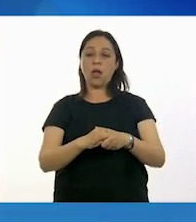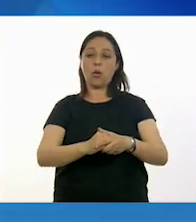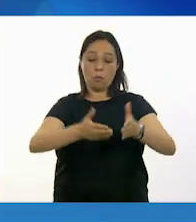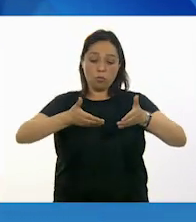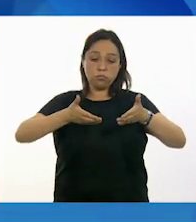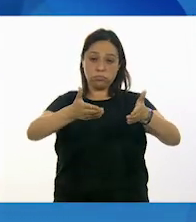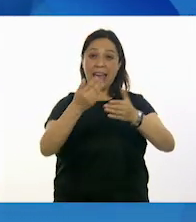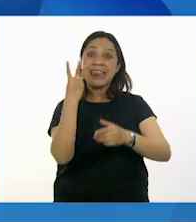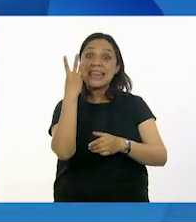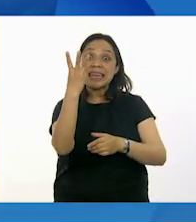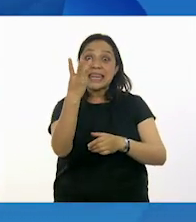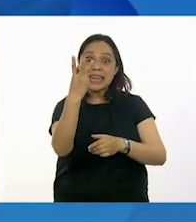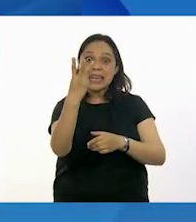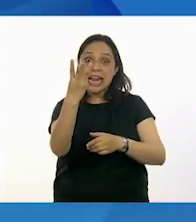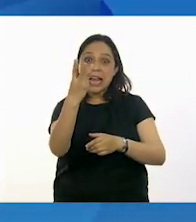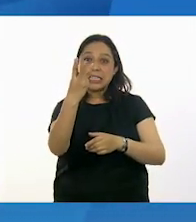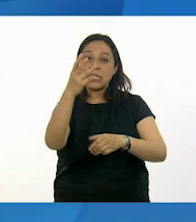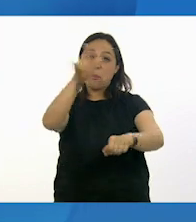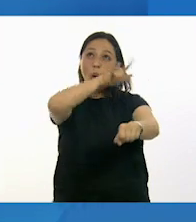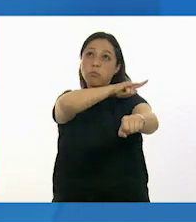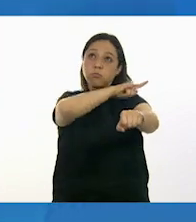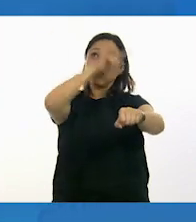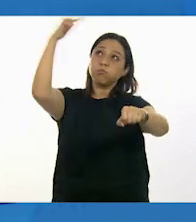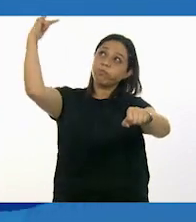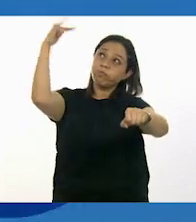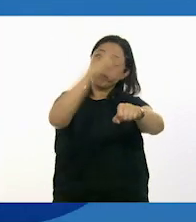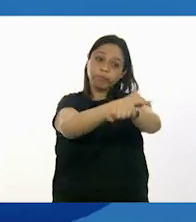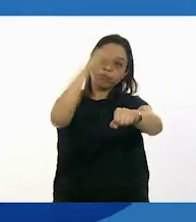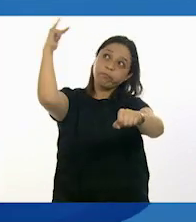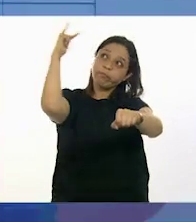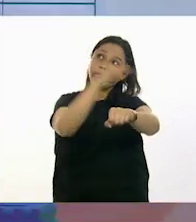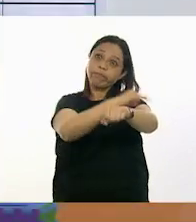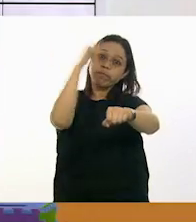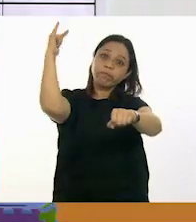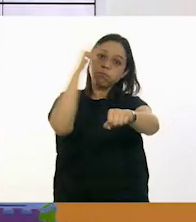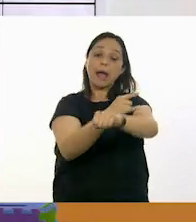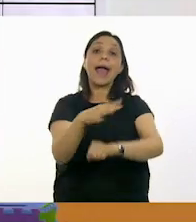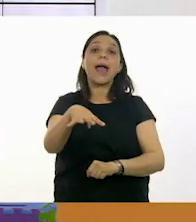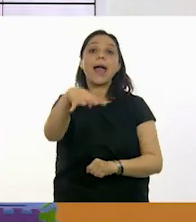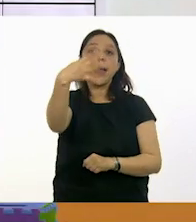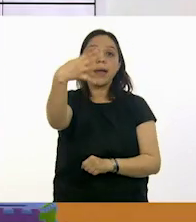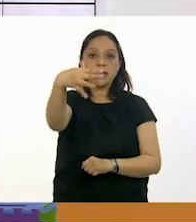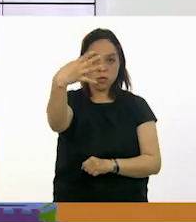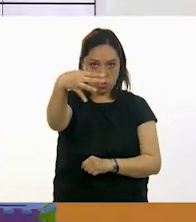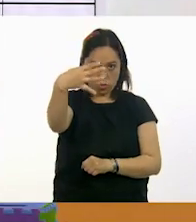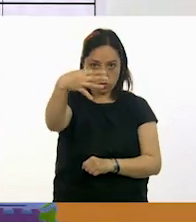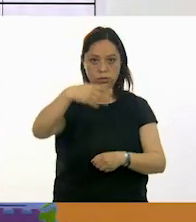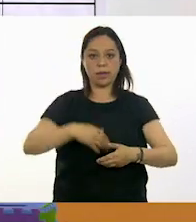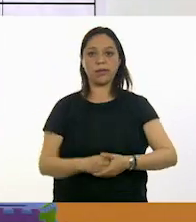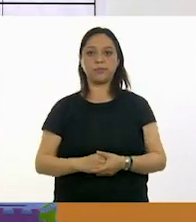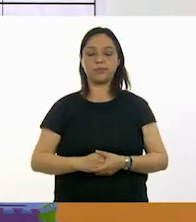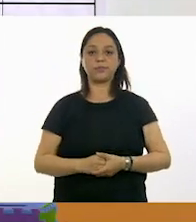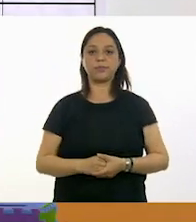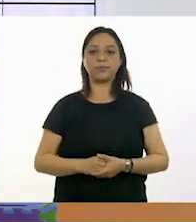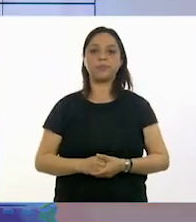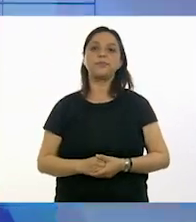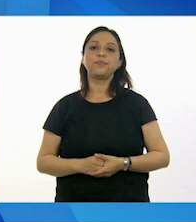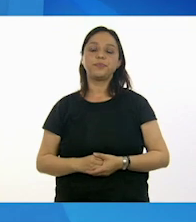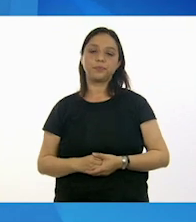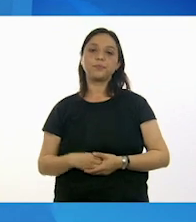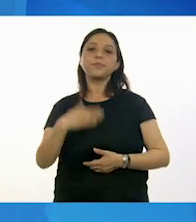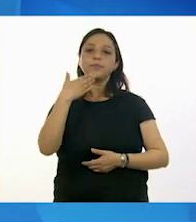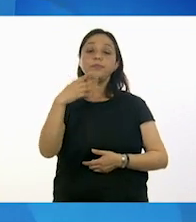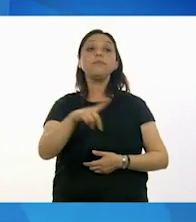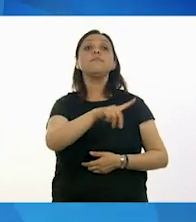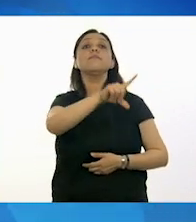3, 14 aviones. Pista 3, 14 aviones. Ponemos 14. Muy bien.